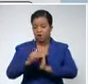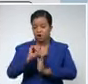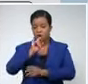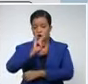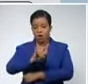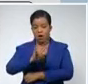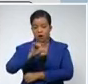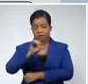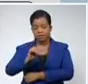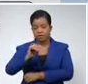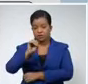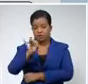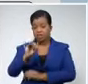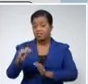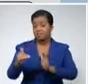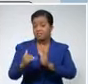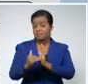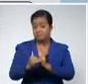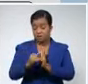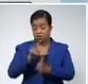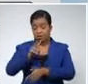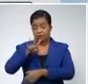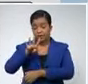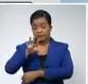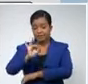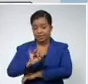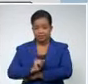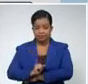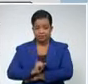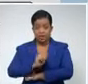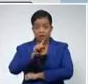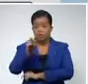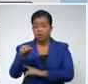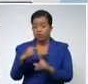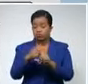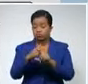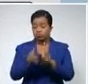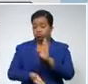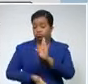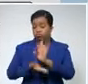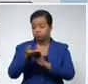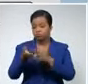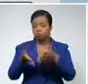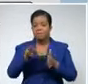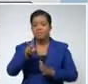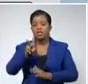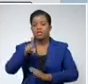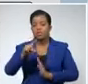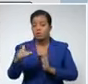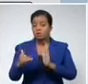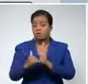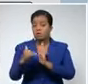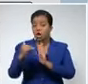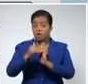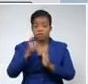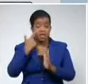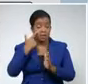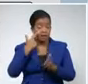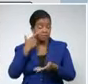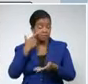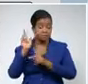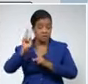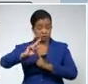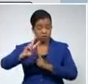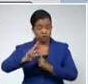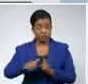117.907.247. Activos, una cifra elevada, más de 21 millones, ahí lo pueden ver en la televisión. Y de